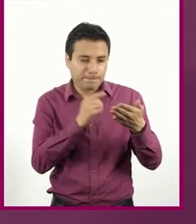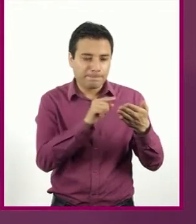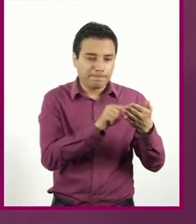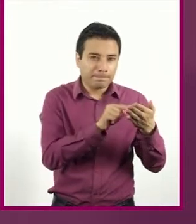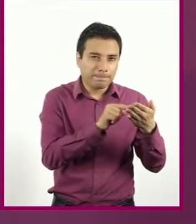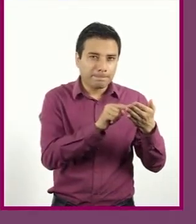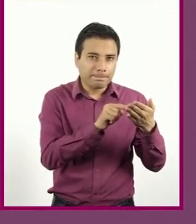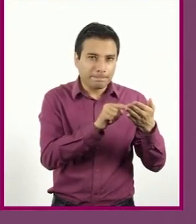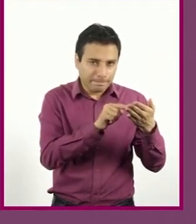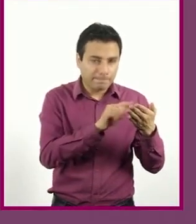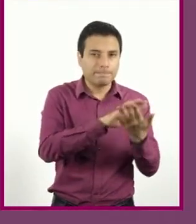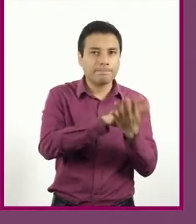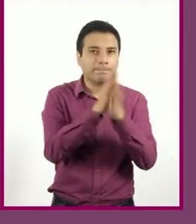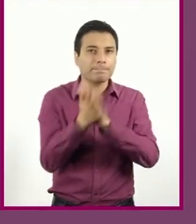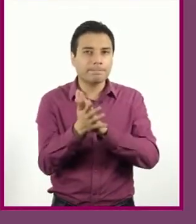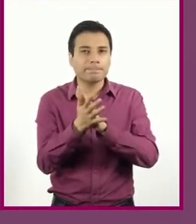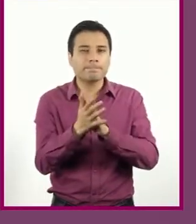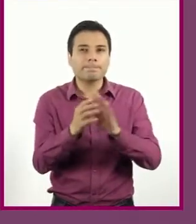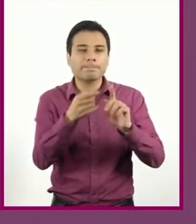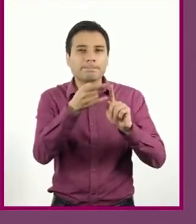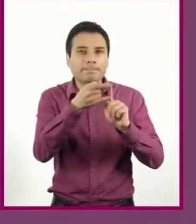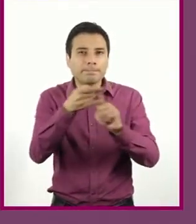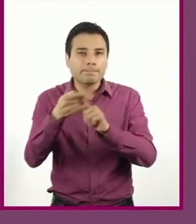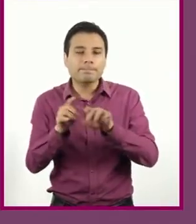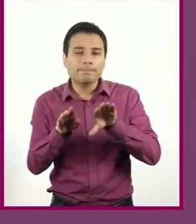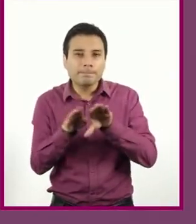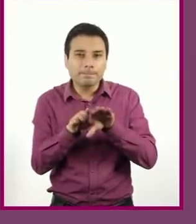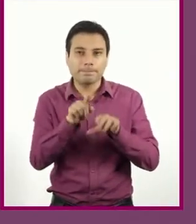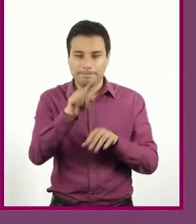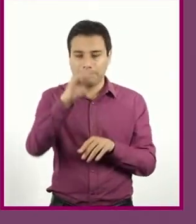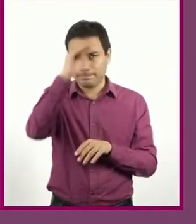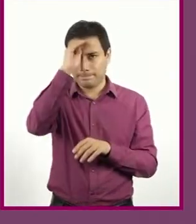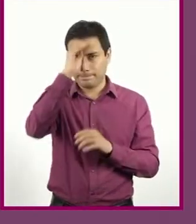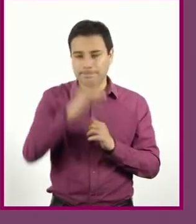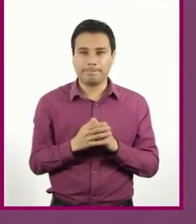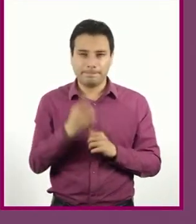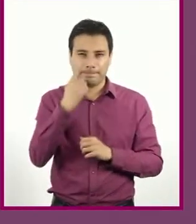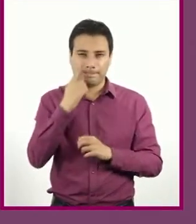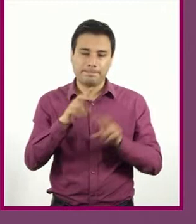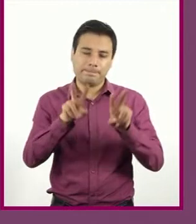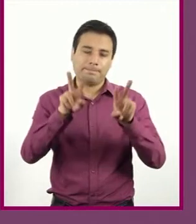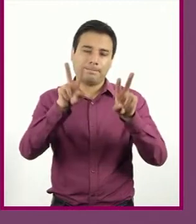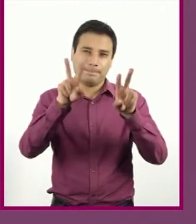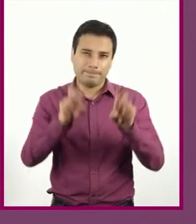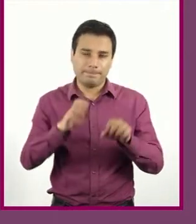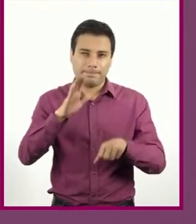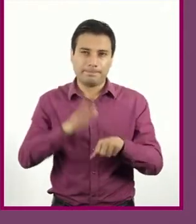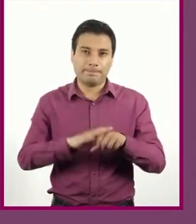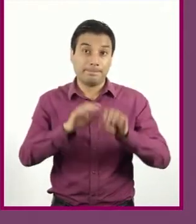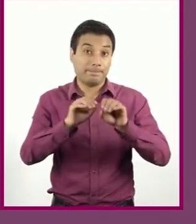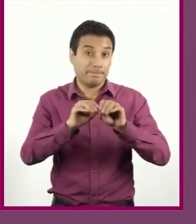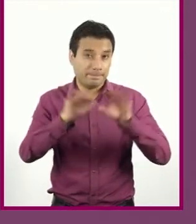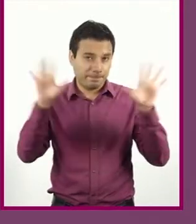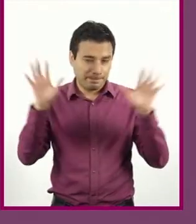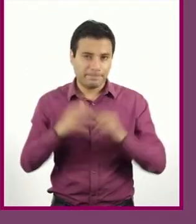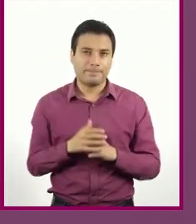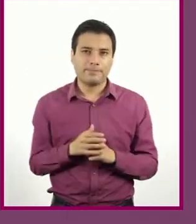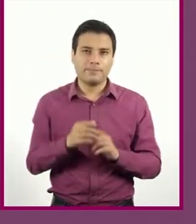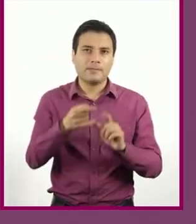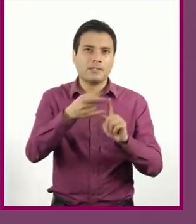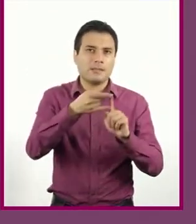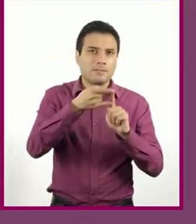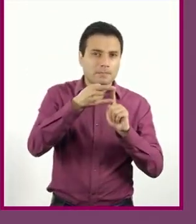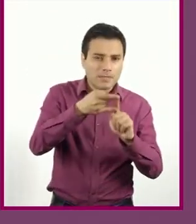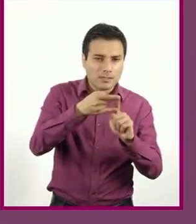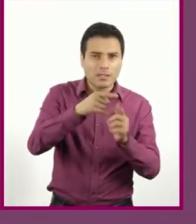una de nuestras viñetas. Ahora, para dar más claridad al tema y reflexionar sobre relaciones entre viñetas y momentos de